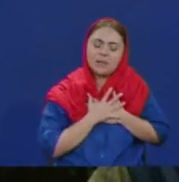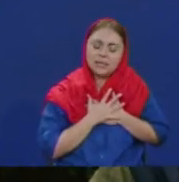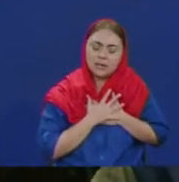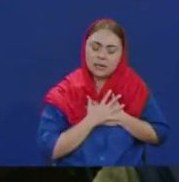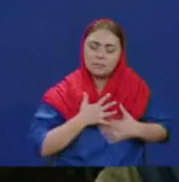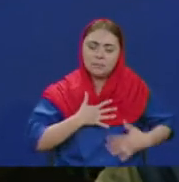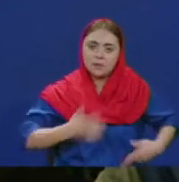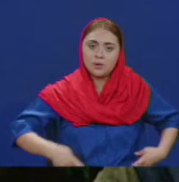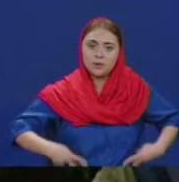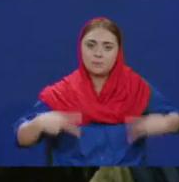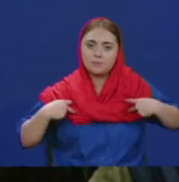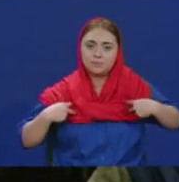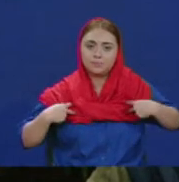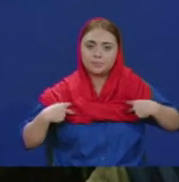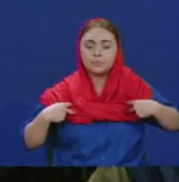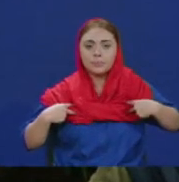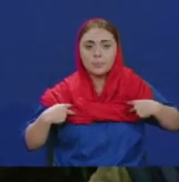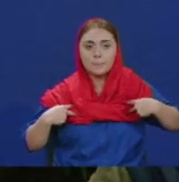de nosotros.